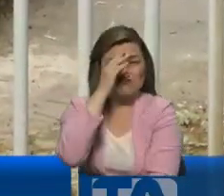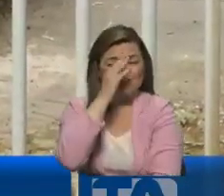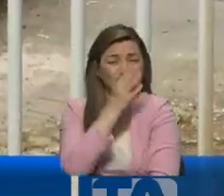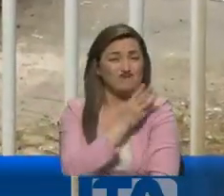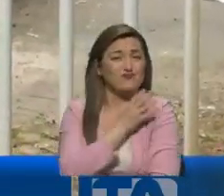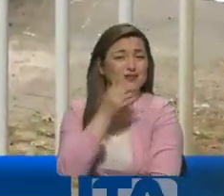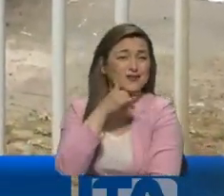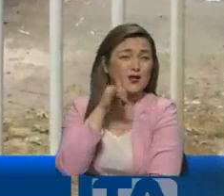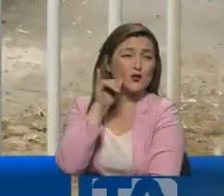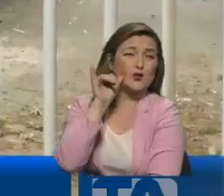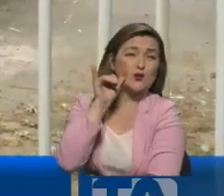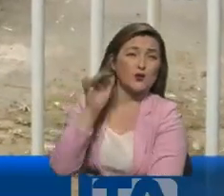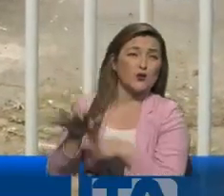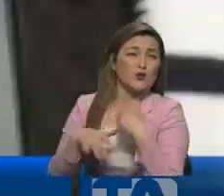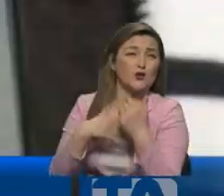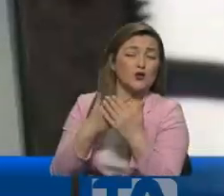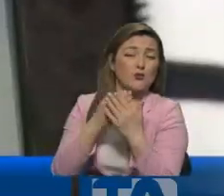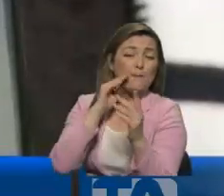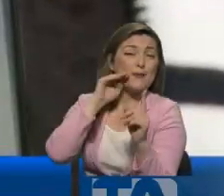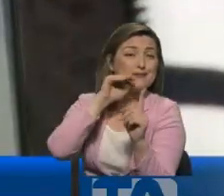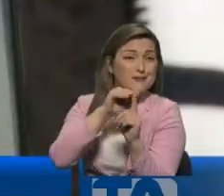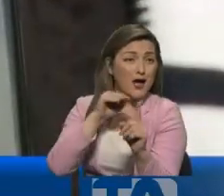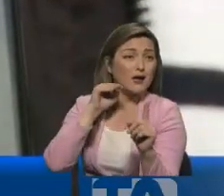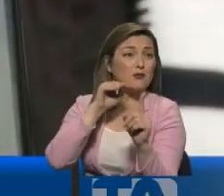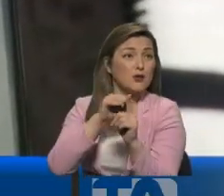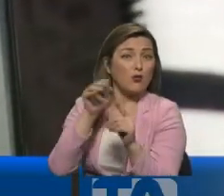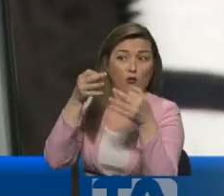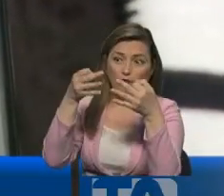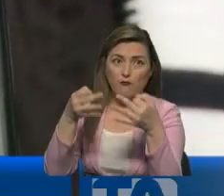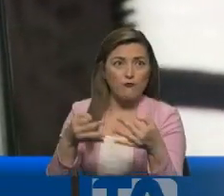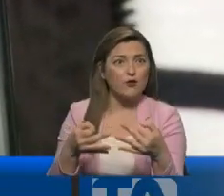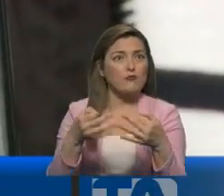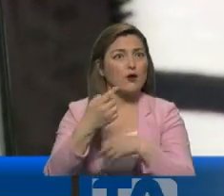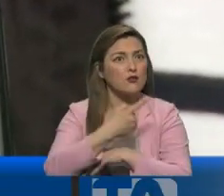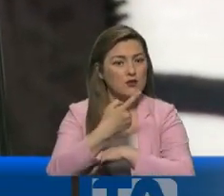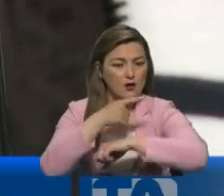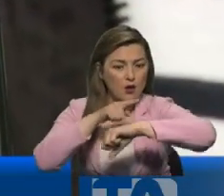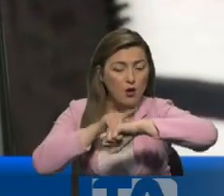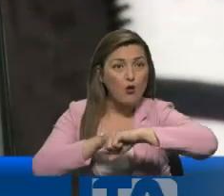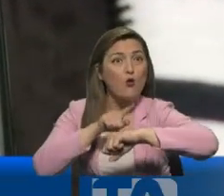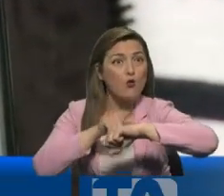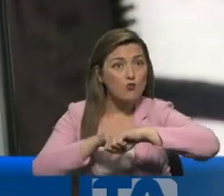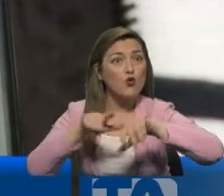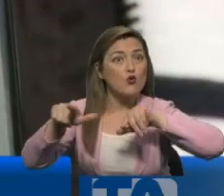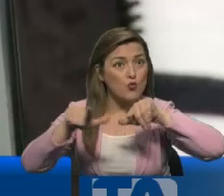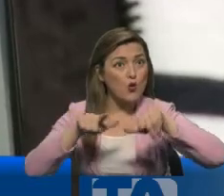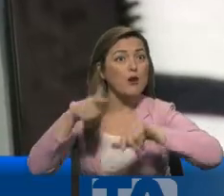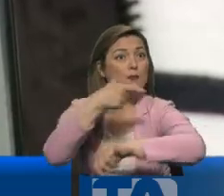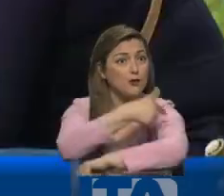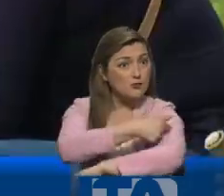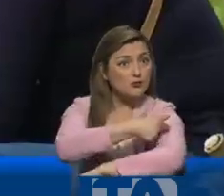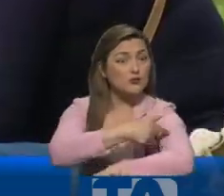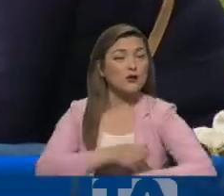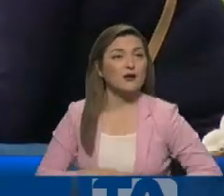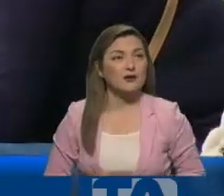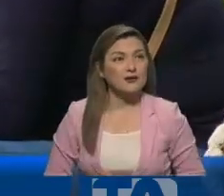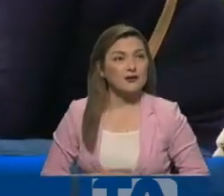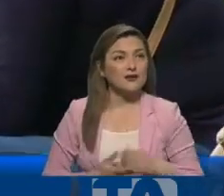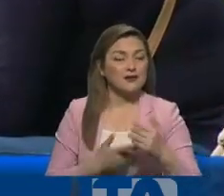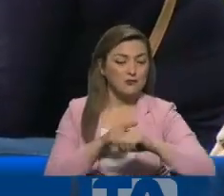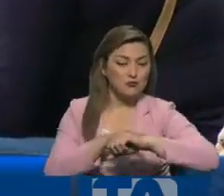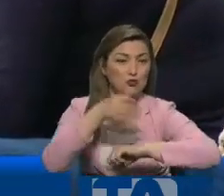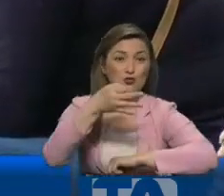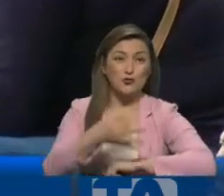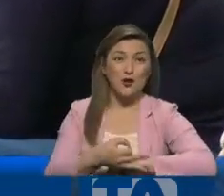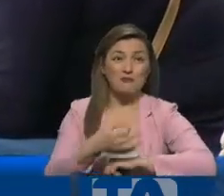en Sangolquí. Todos ellos habían recibido un mensaje en el que les confirmaban el día, la hora y el lugar para la vacunación. Y aunque estuvieron